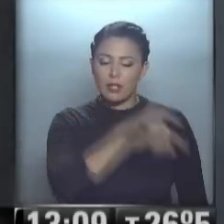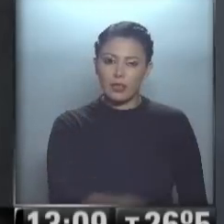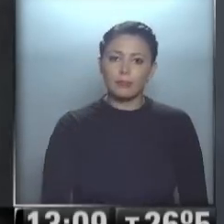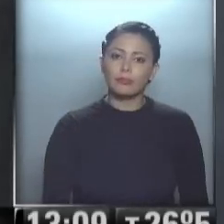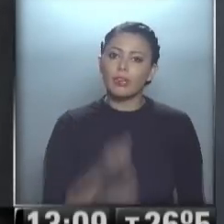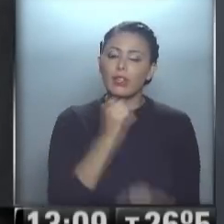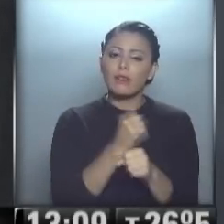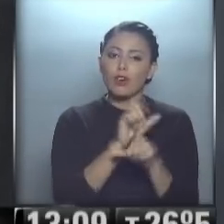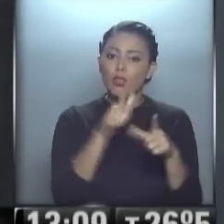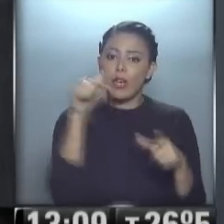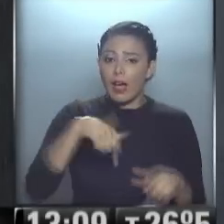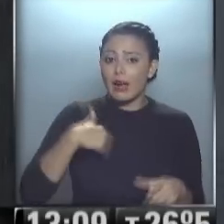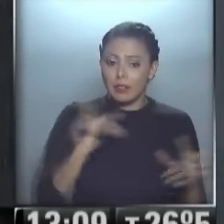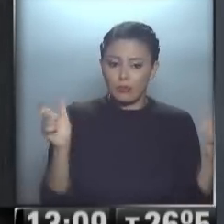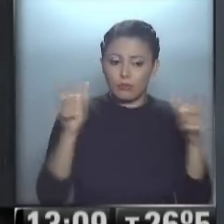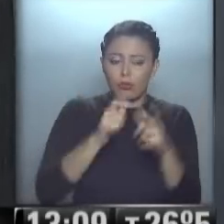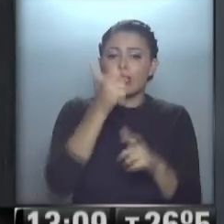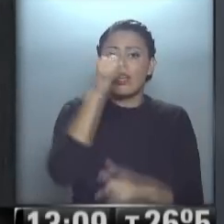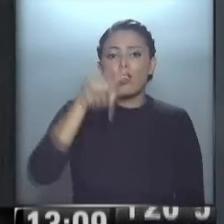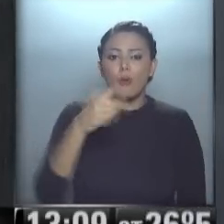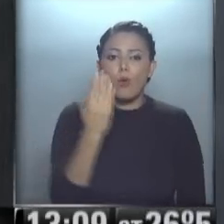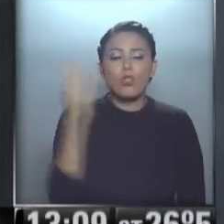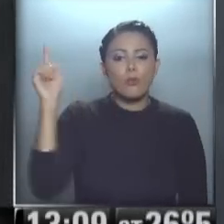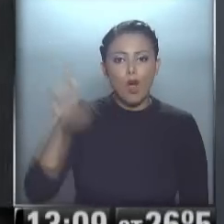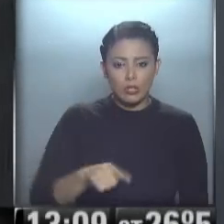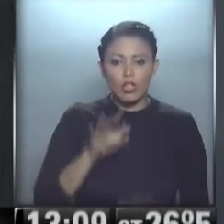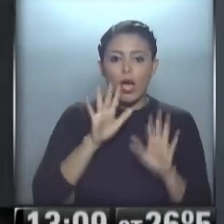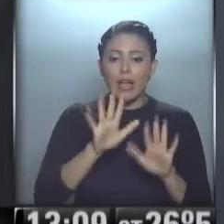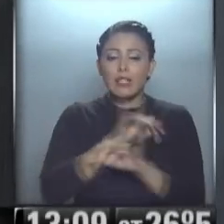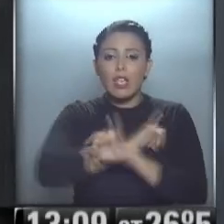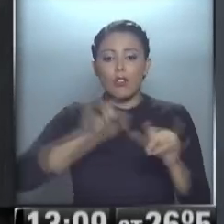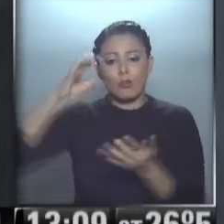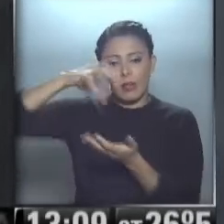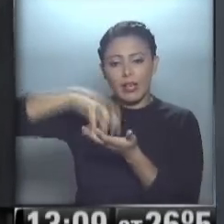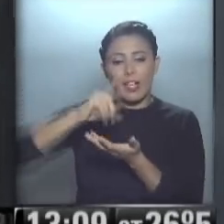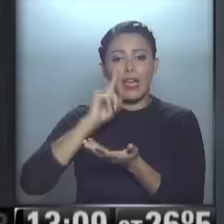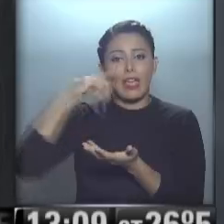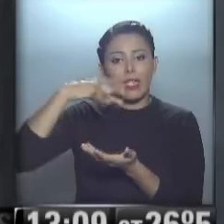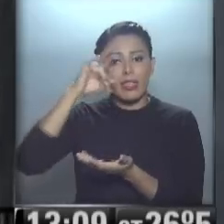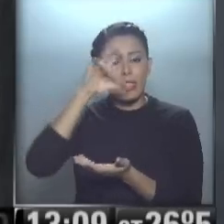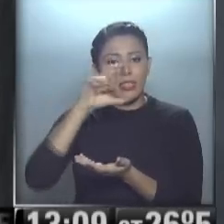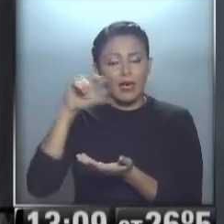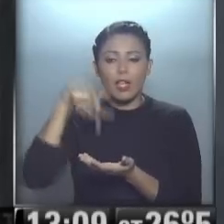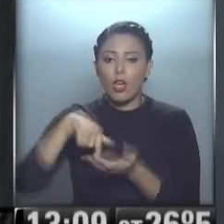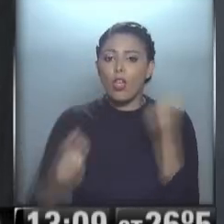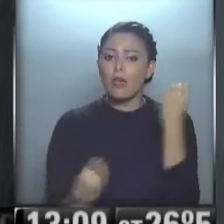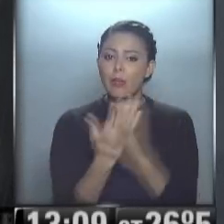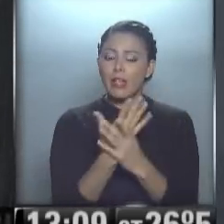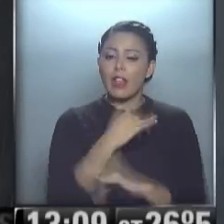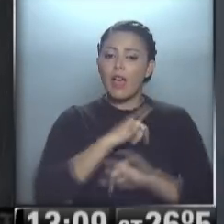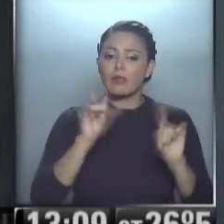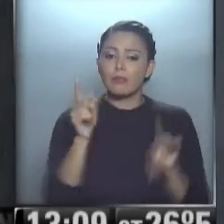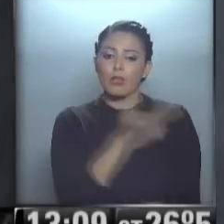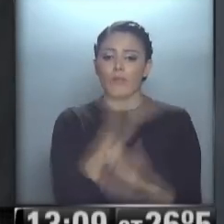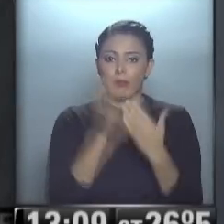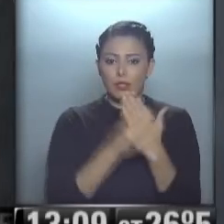el desempleo en la Argentina se ubicó en un 6,4 por de acuerdo a lo que informó el indec y anunció esta mañana en conferencia de prensa el jefe